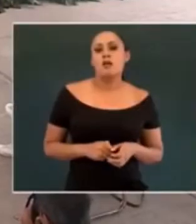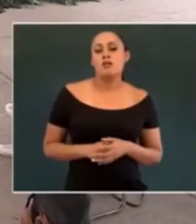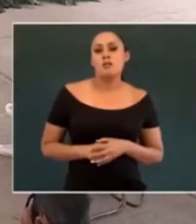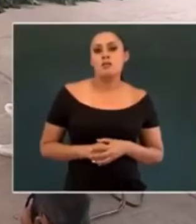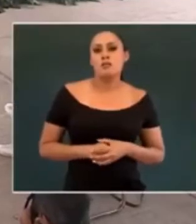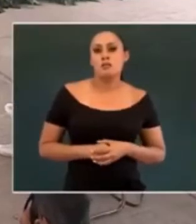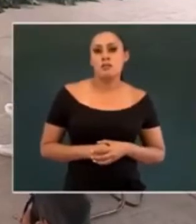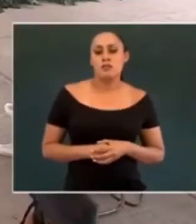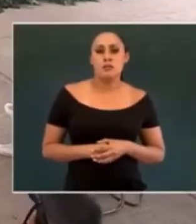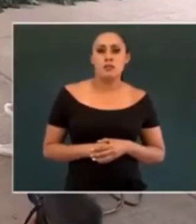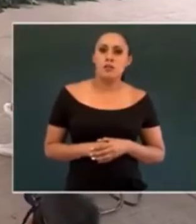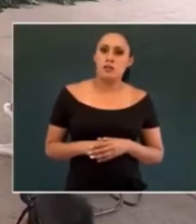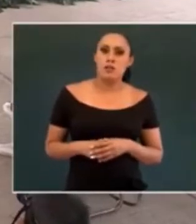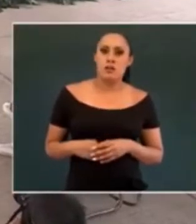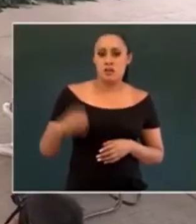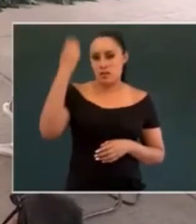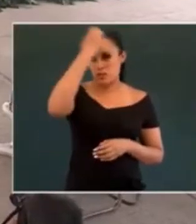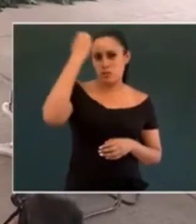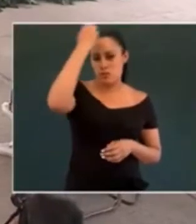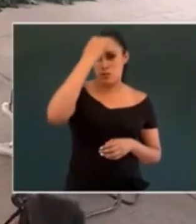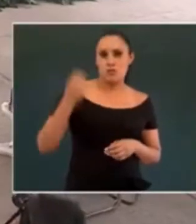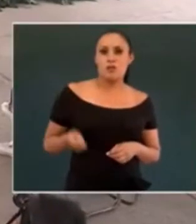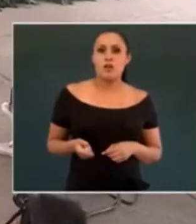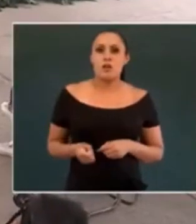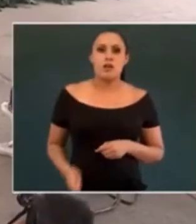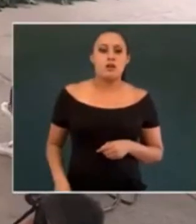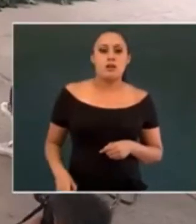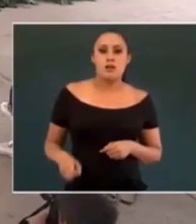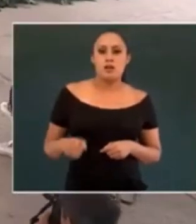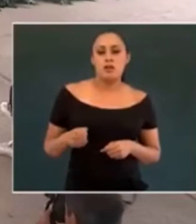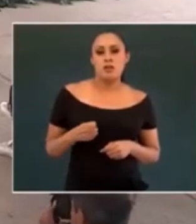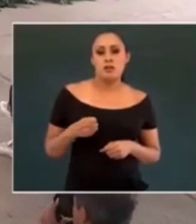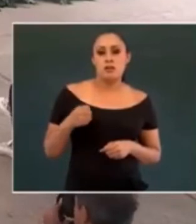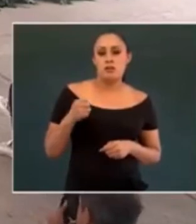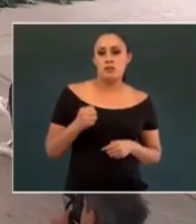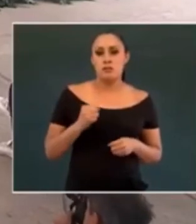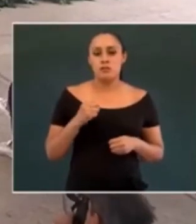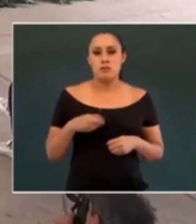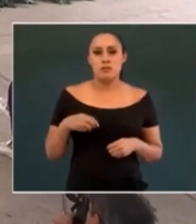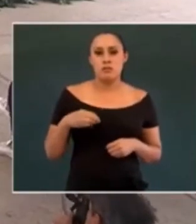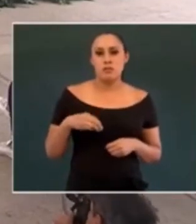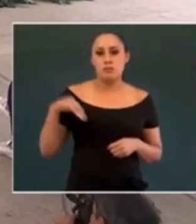las escuelas de medicina y los